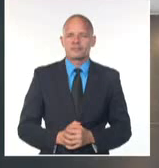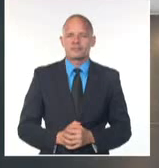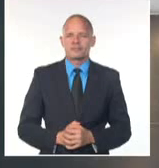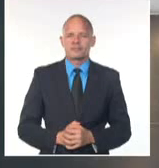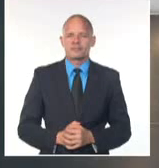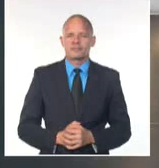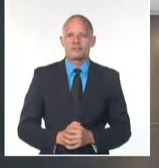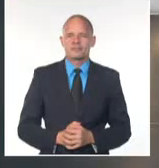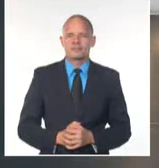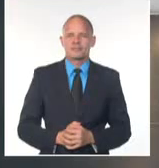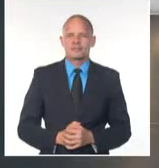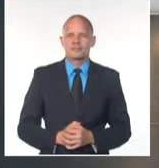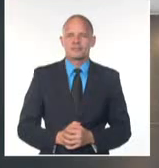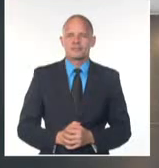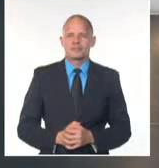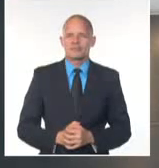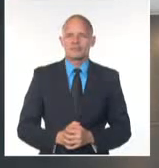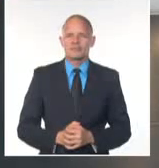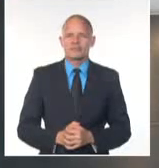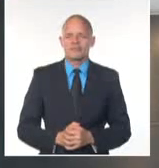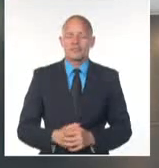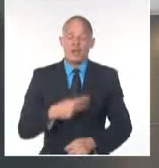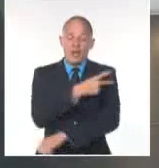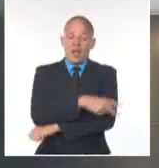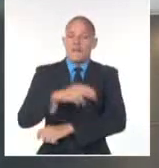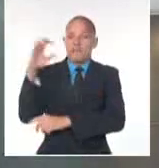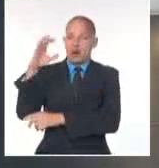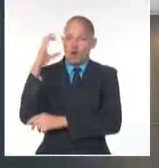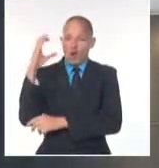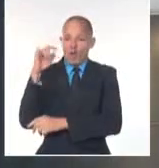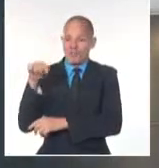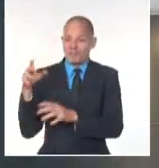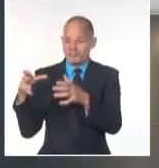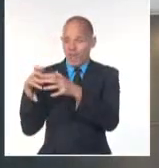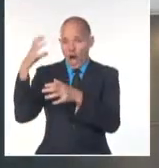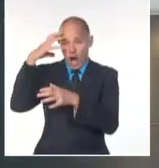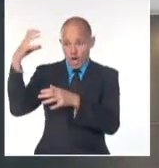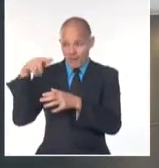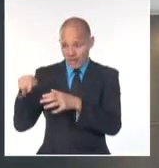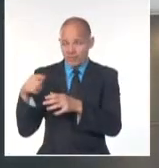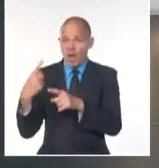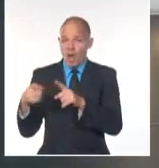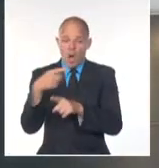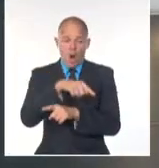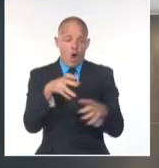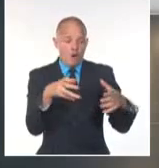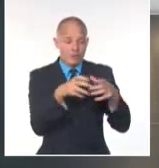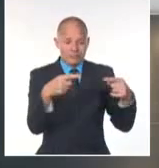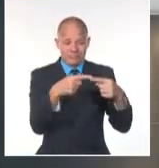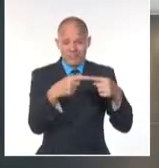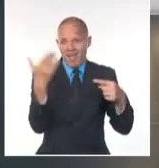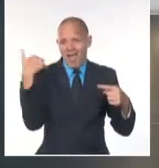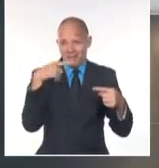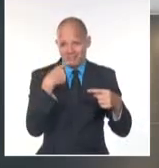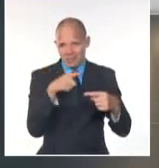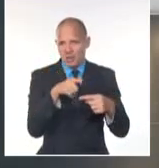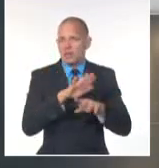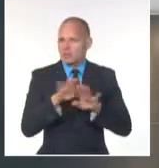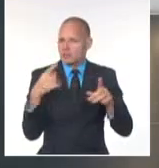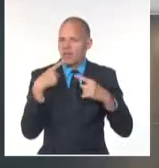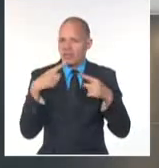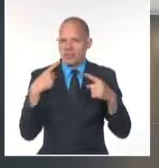el gobierno colombiano y la disidencia de las extintas fuerzas armadas revolucionarias de Colombia segunda marca Italia anunciaron un segundo ciclo de